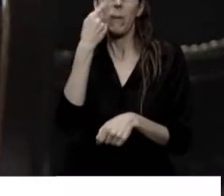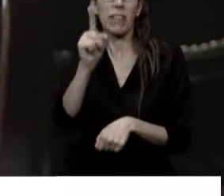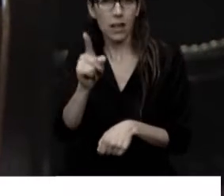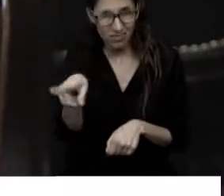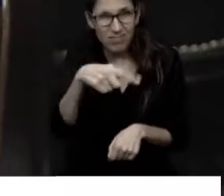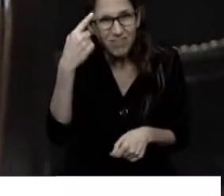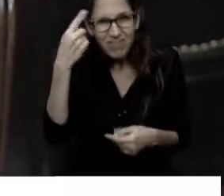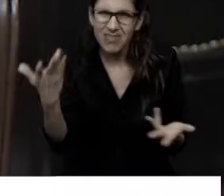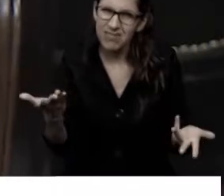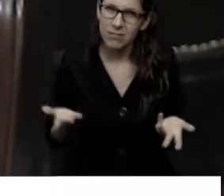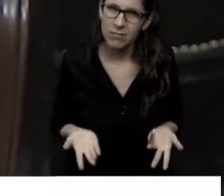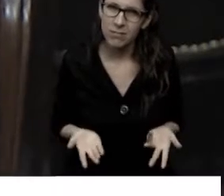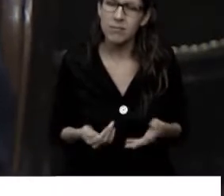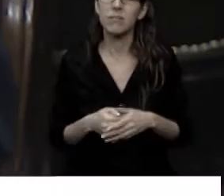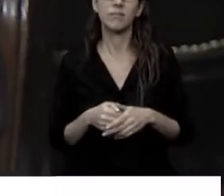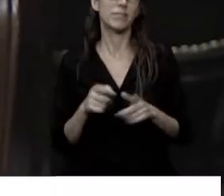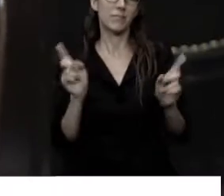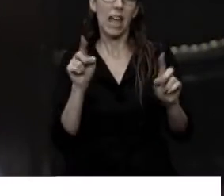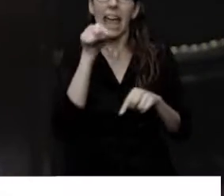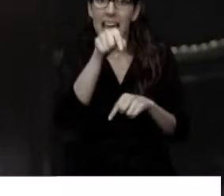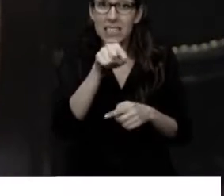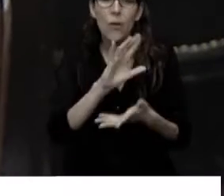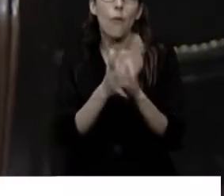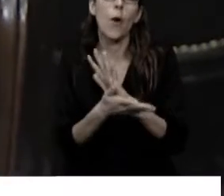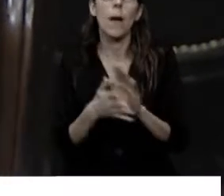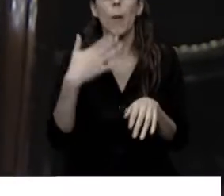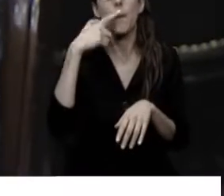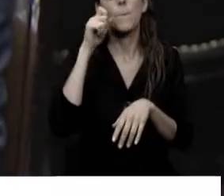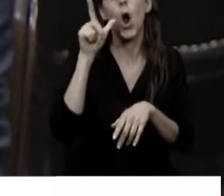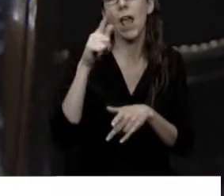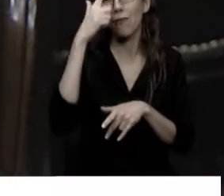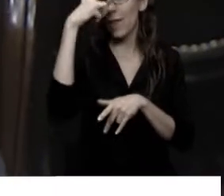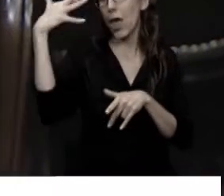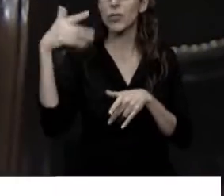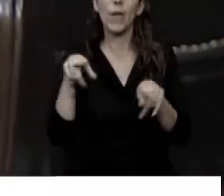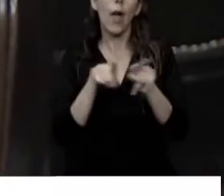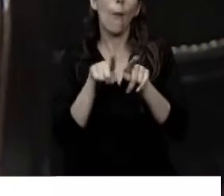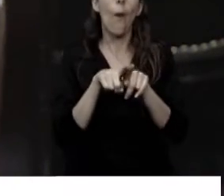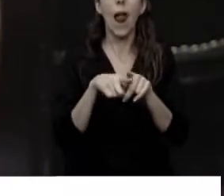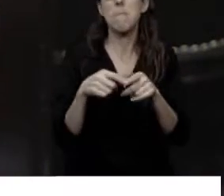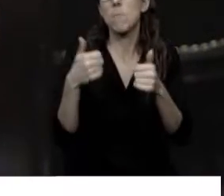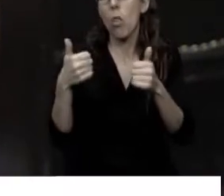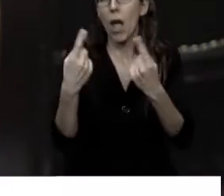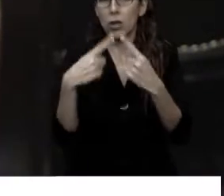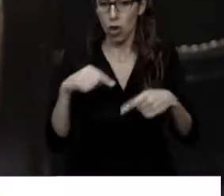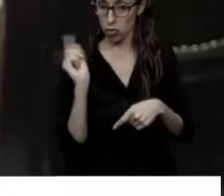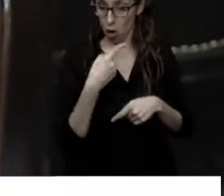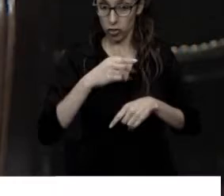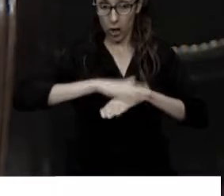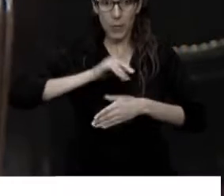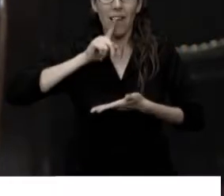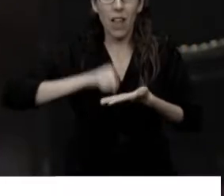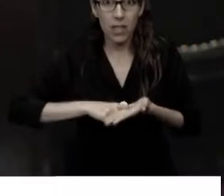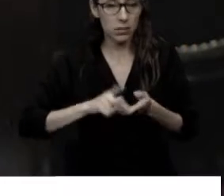personas? Esa apropiación de una moral y una filosofía de la bondad, del bienestar de la vida no nos pertenece y tampoco